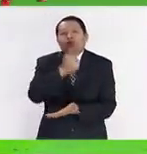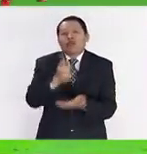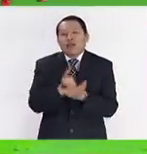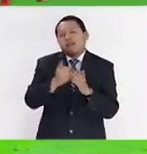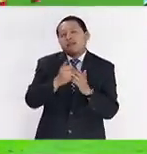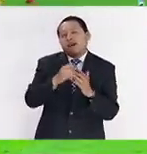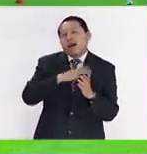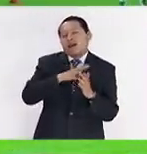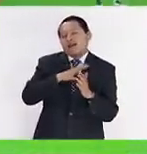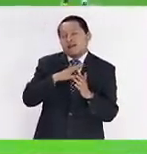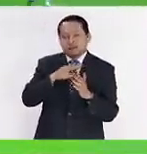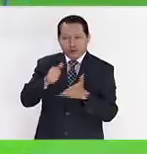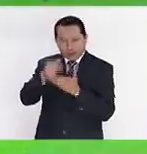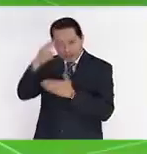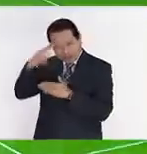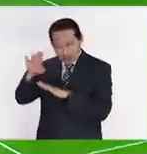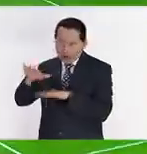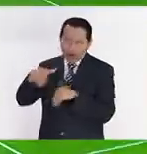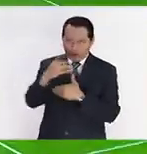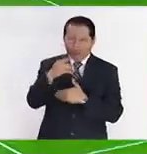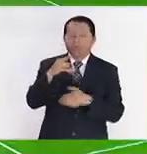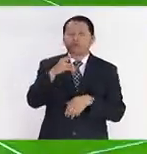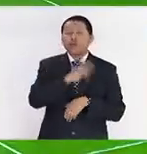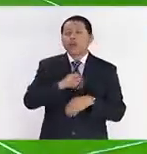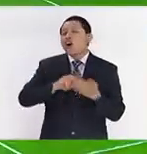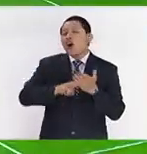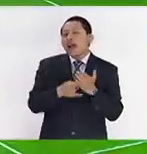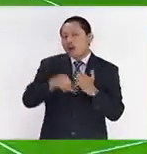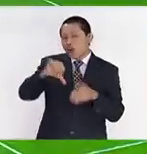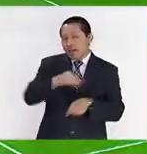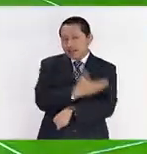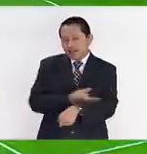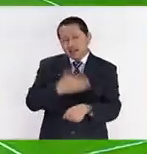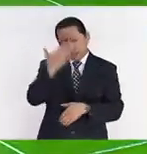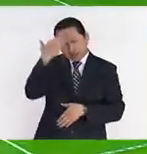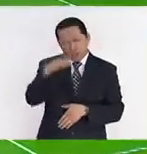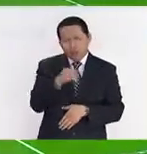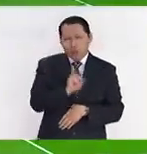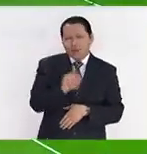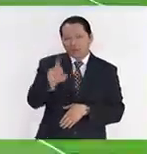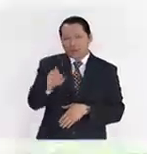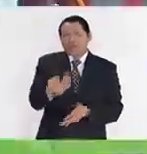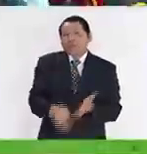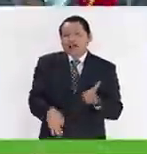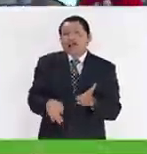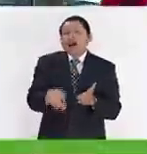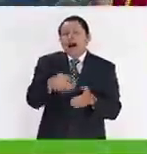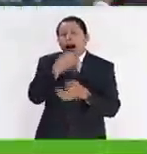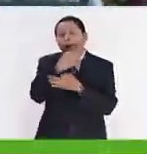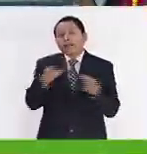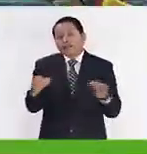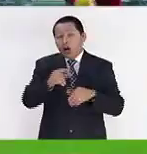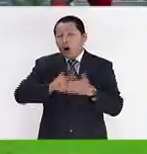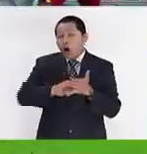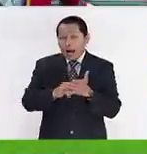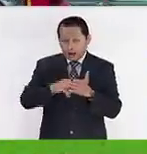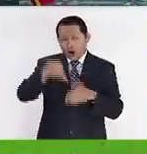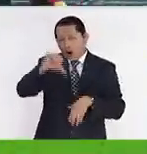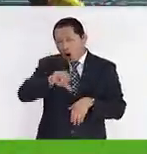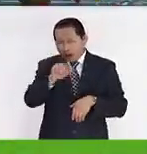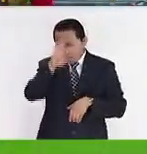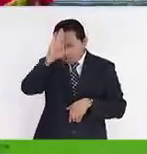de México. Las fechas y horarios se darán a conocer esta tarde, aunque ya sabemos que es jueves y domingo, solo falta definir el horario. Por ahí del mediodía